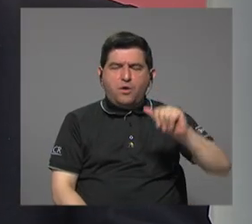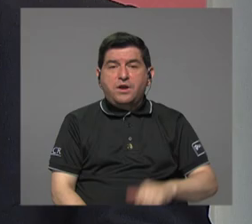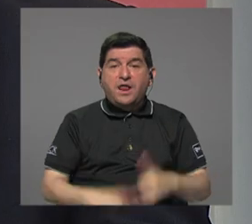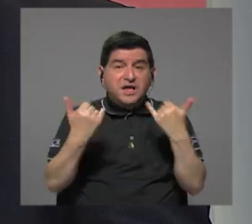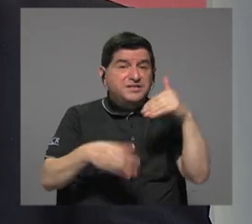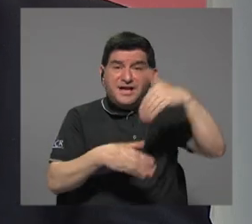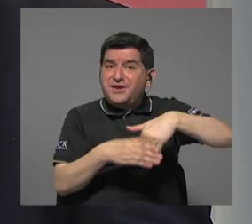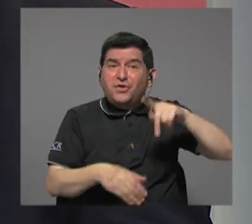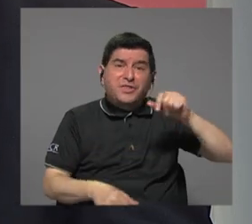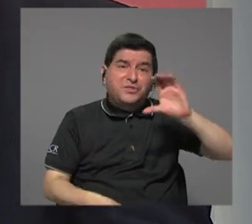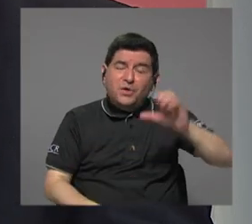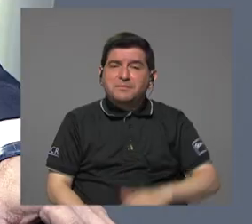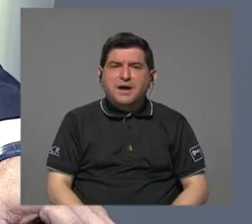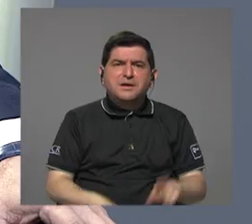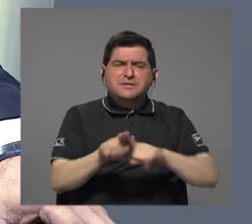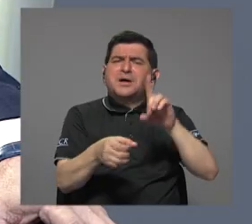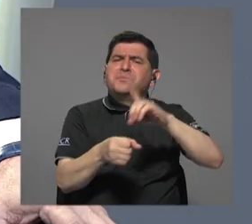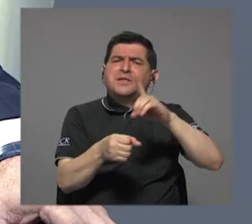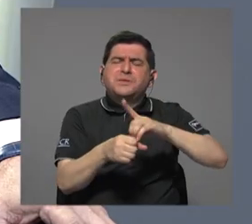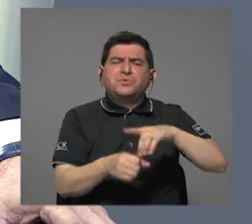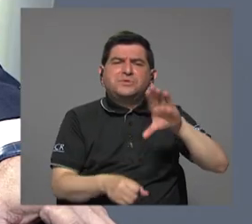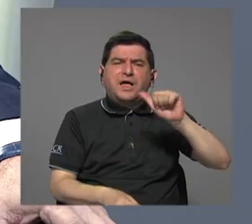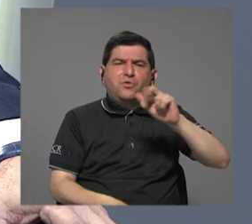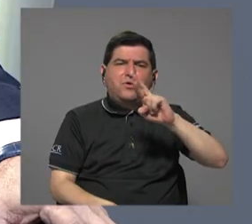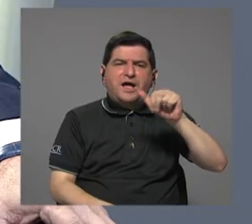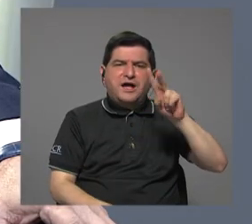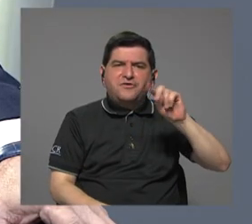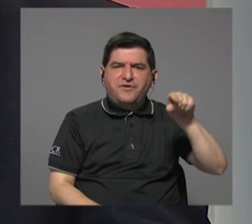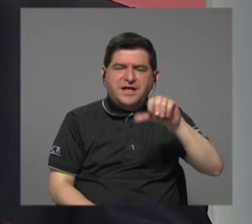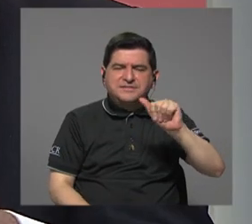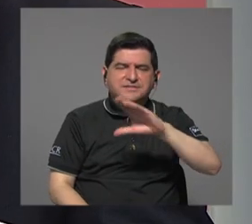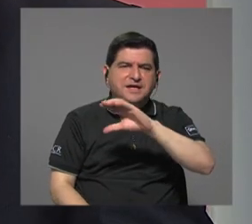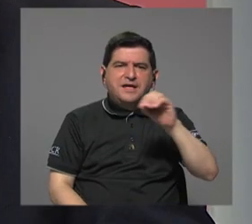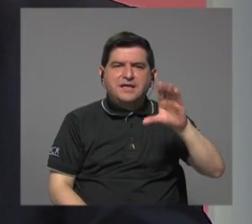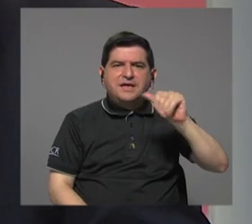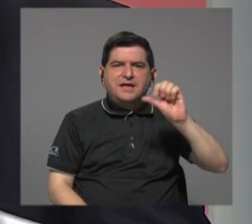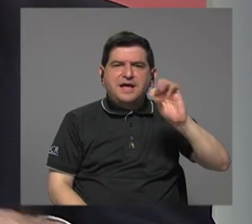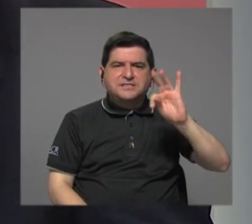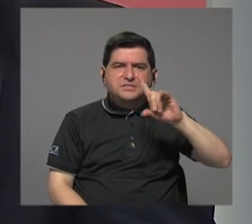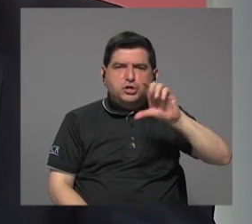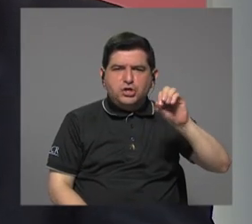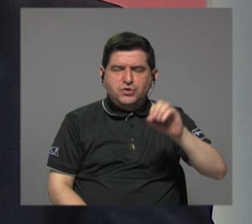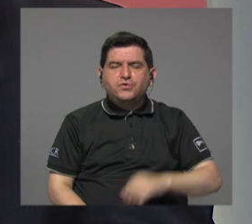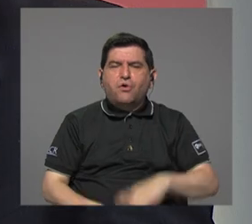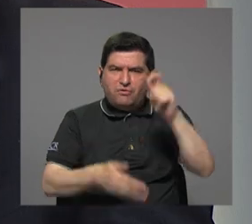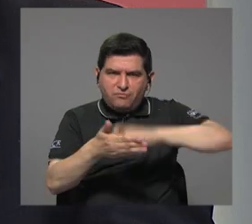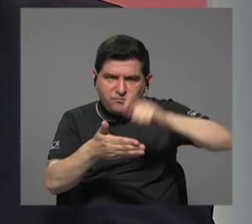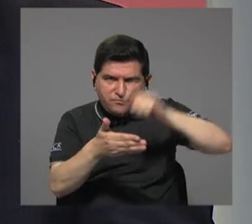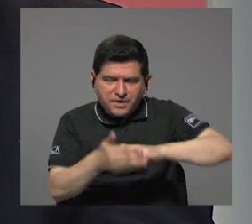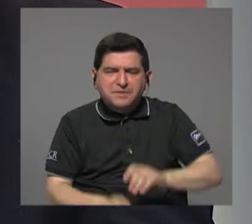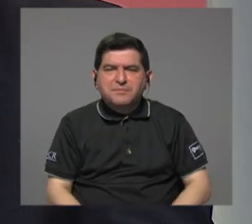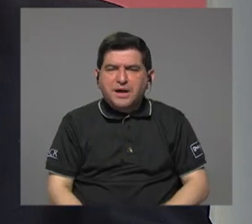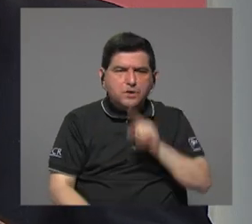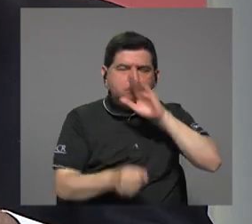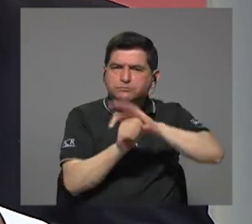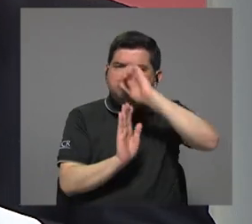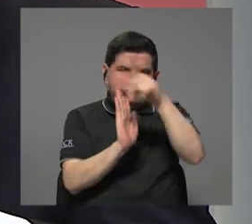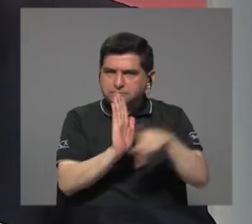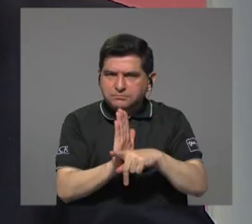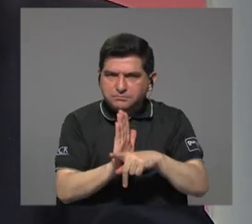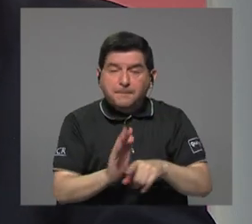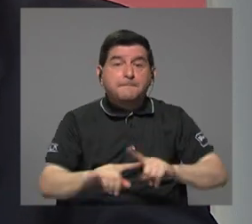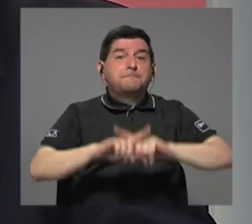carranza también este firmaron y el diputado castillo firmamos la consulta de inconstitucionalidad